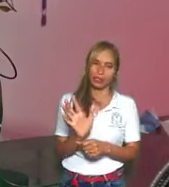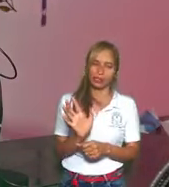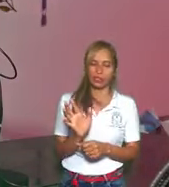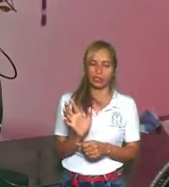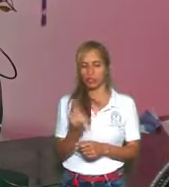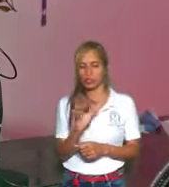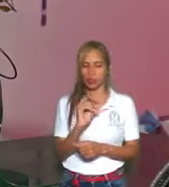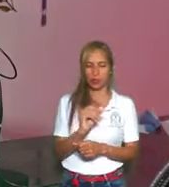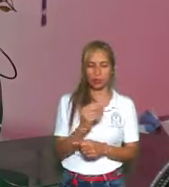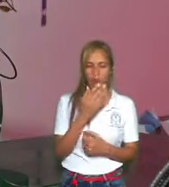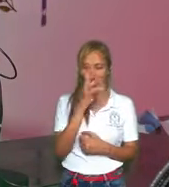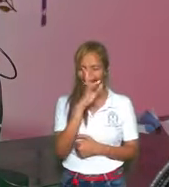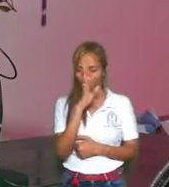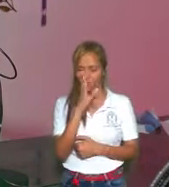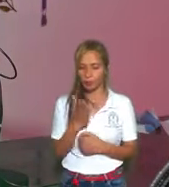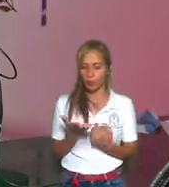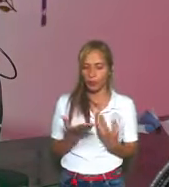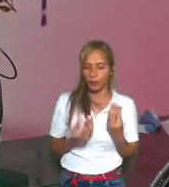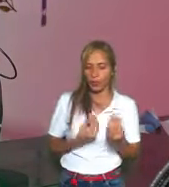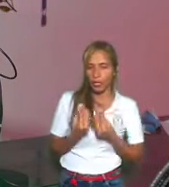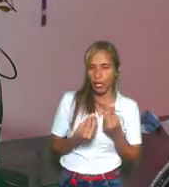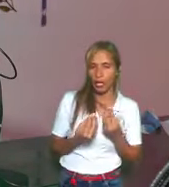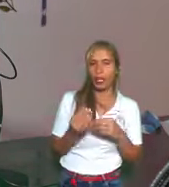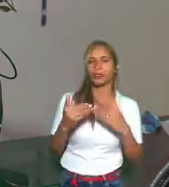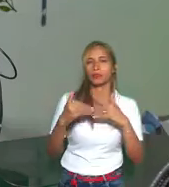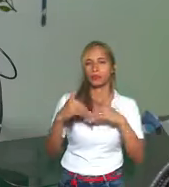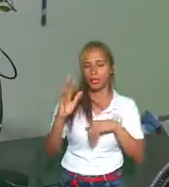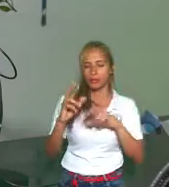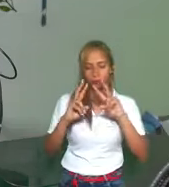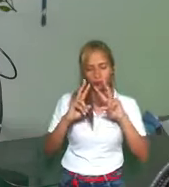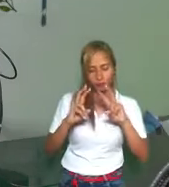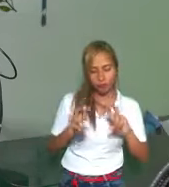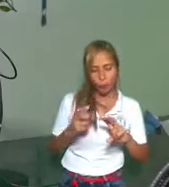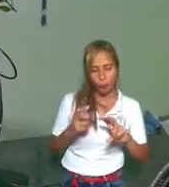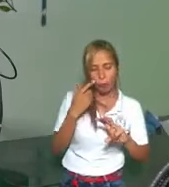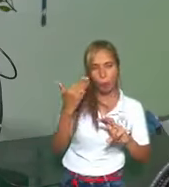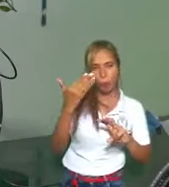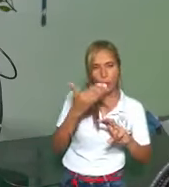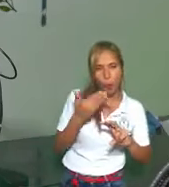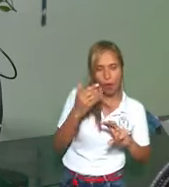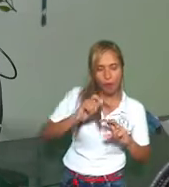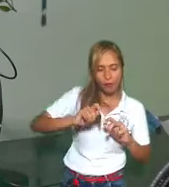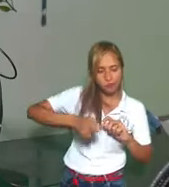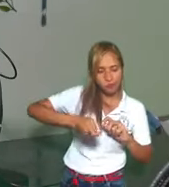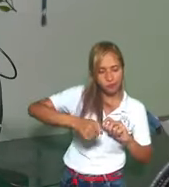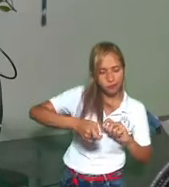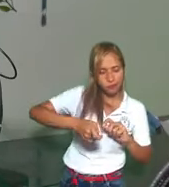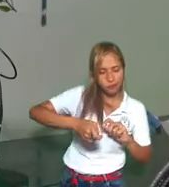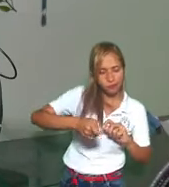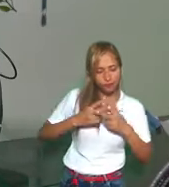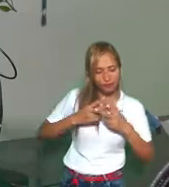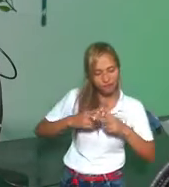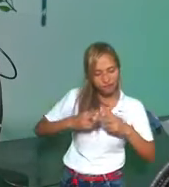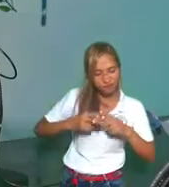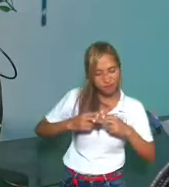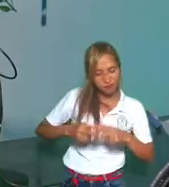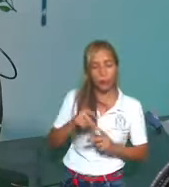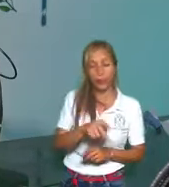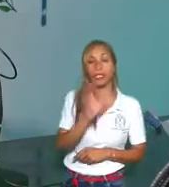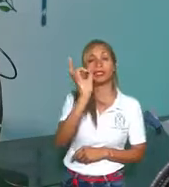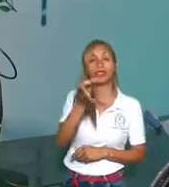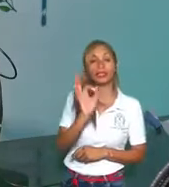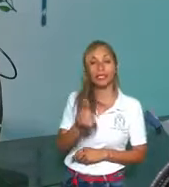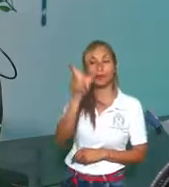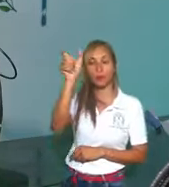más detallada en el predio, hacemos una prueba de llaves, obviamente siempre en presencia del usuario, y